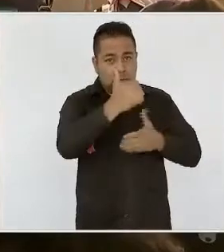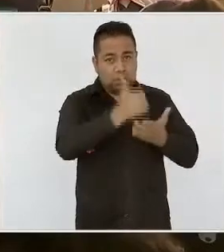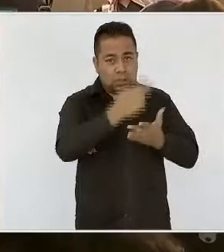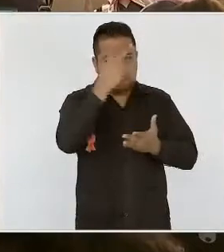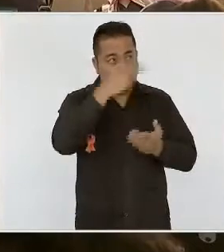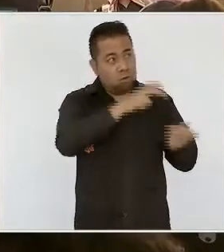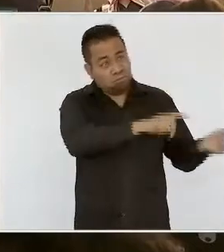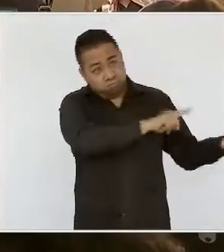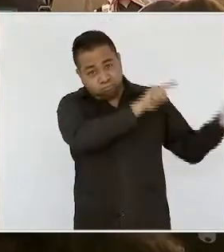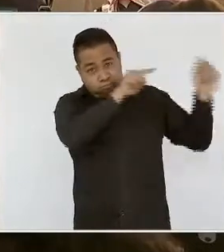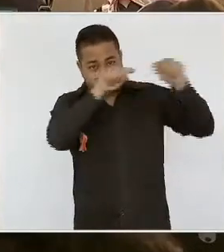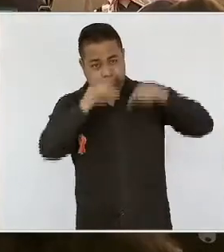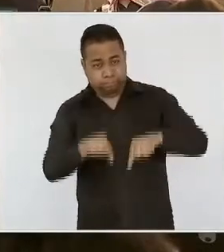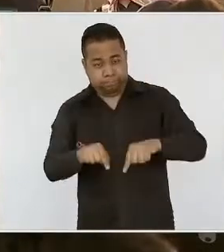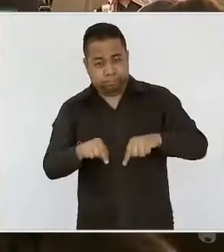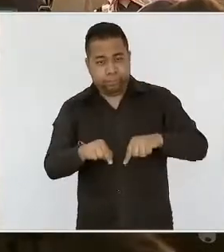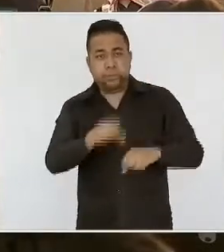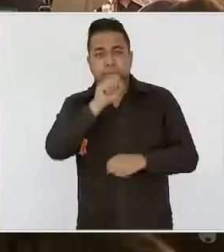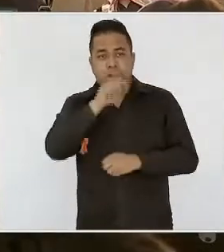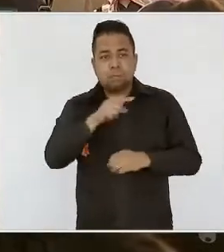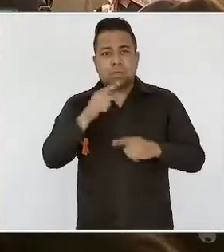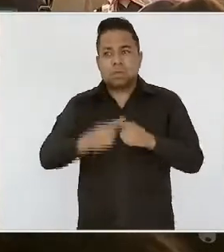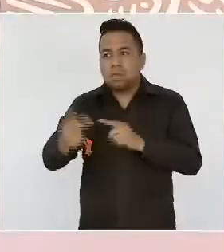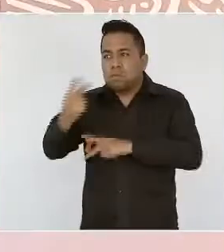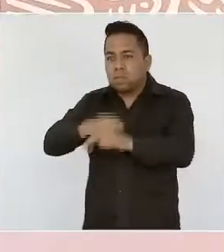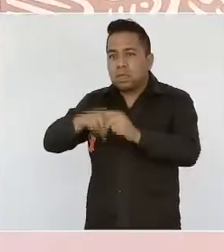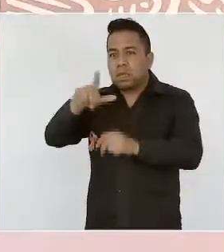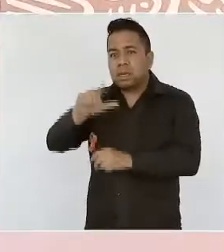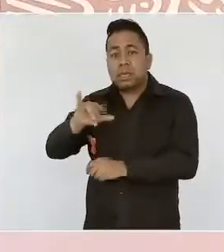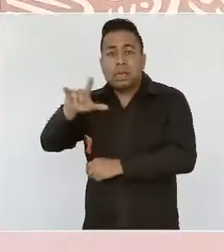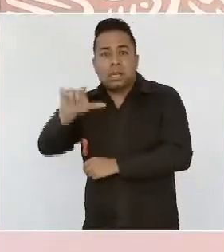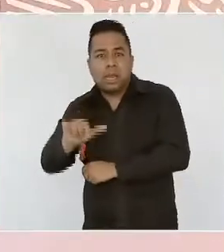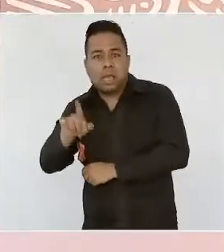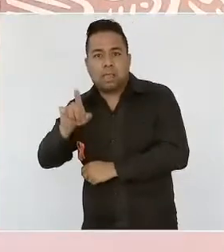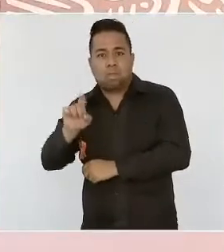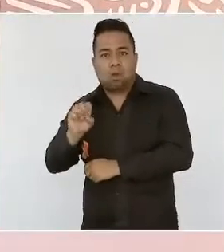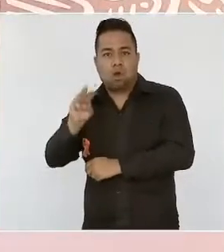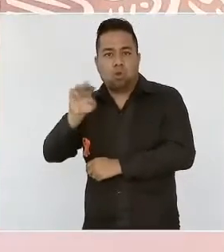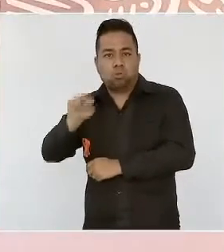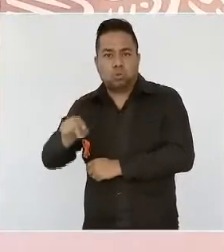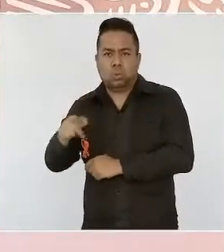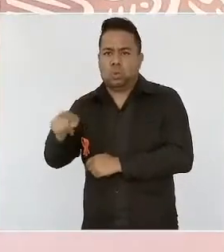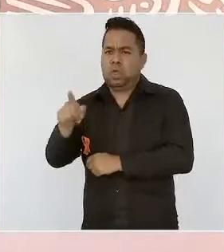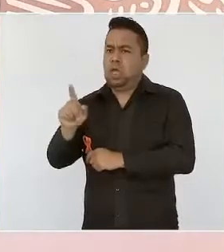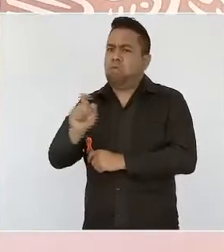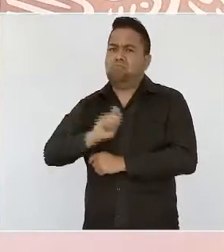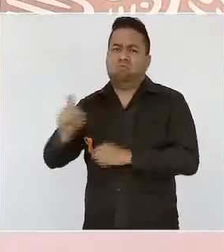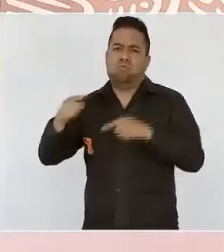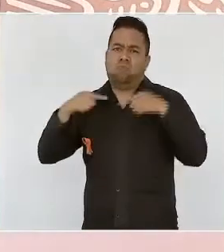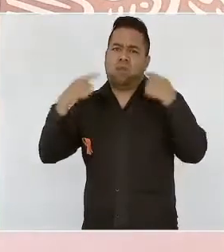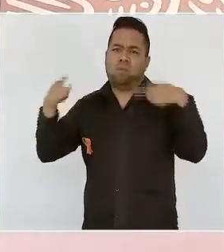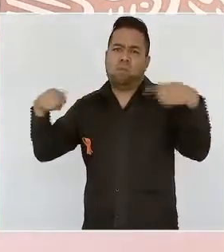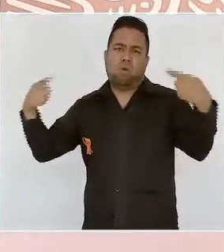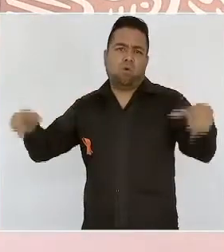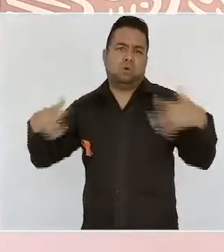México, estamos con Lila Downs, muy conocida.